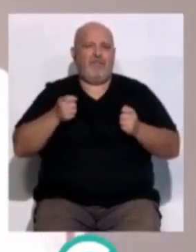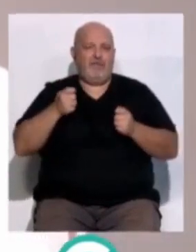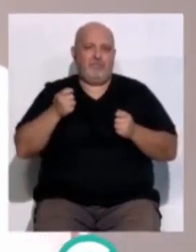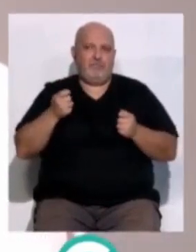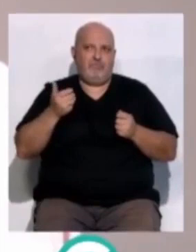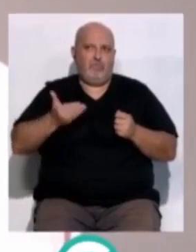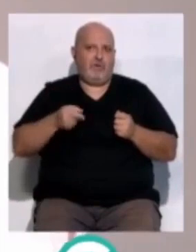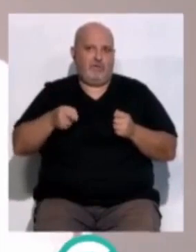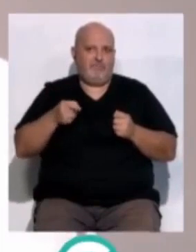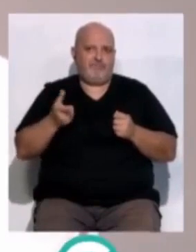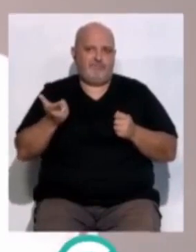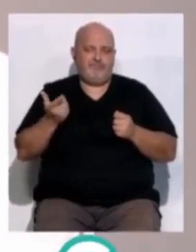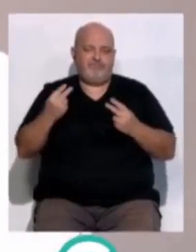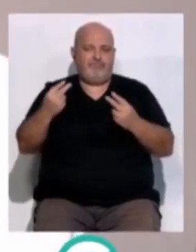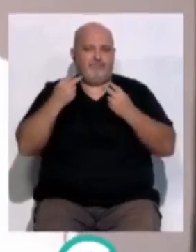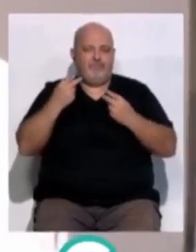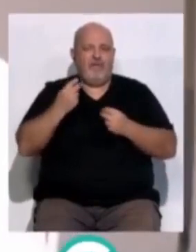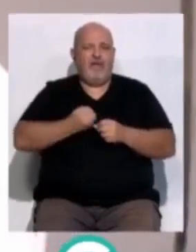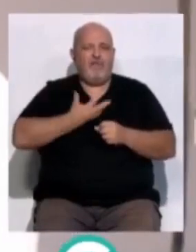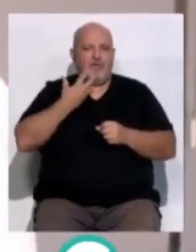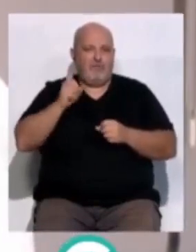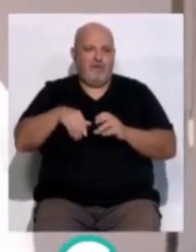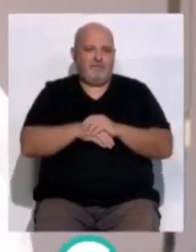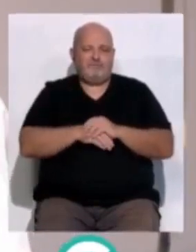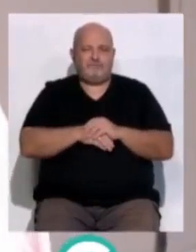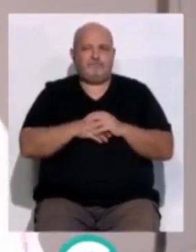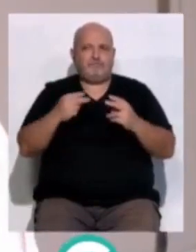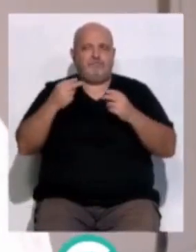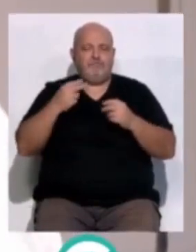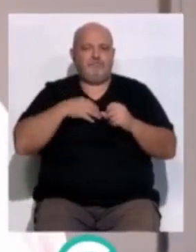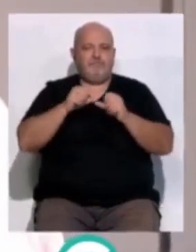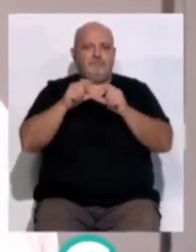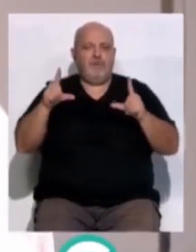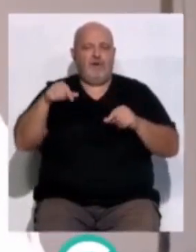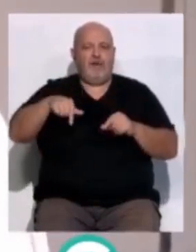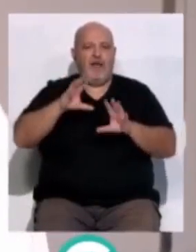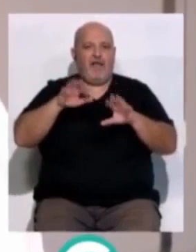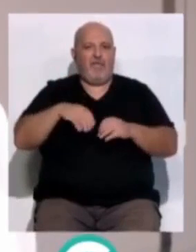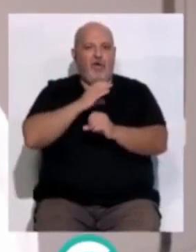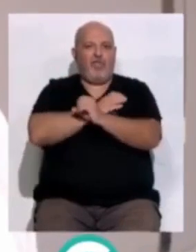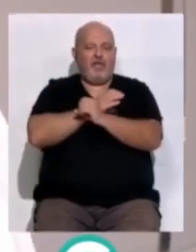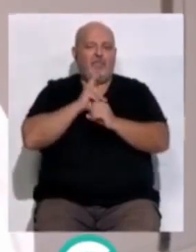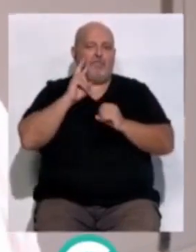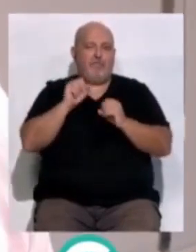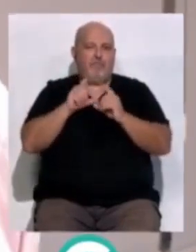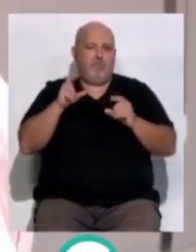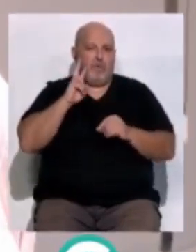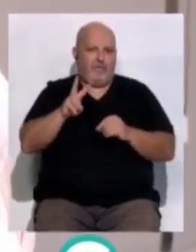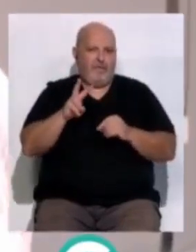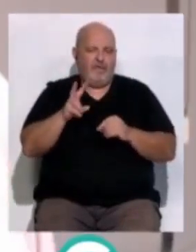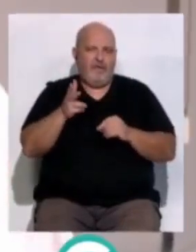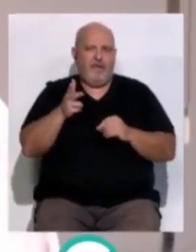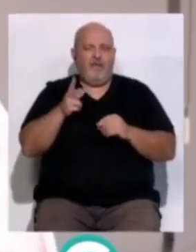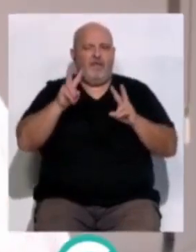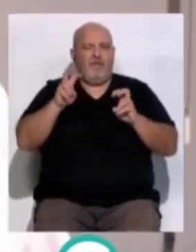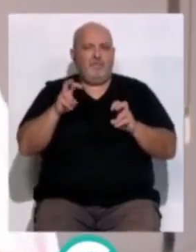impulso importante en cuanto a los aficionados, que ven que su televisión local pues apuesta por el deporte,